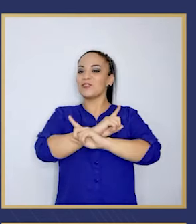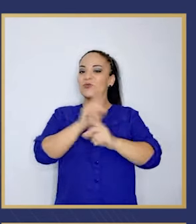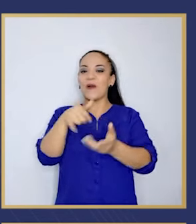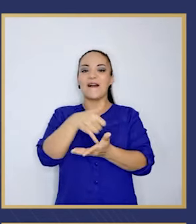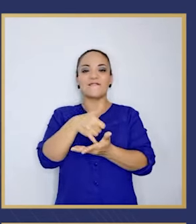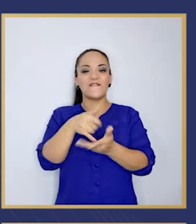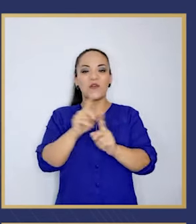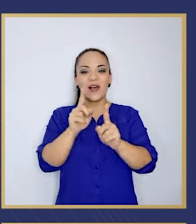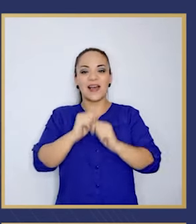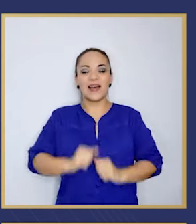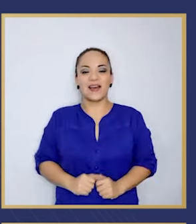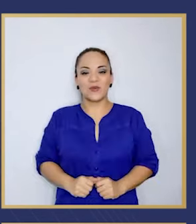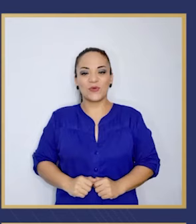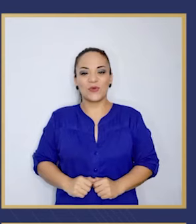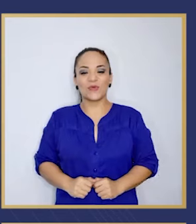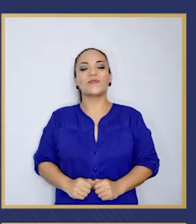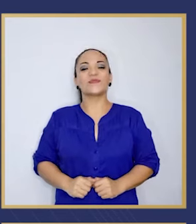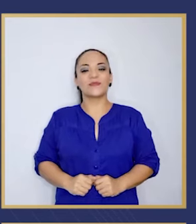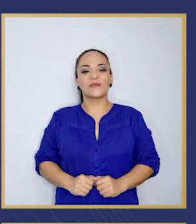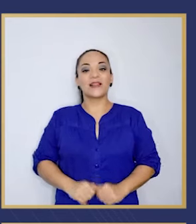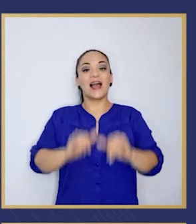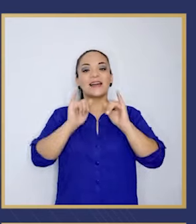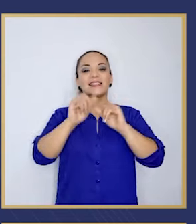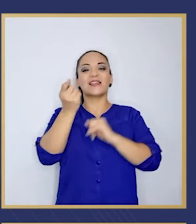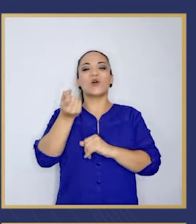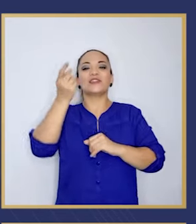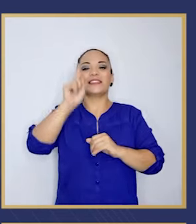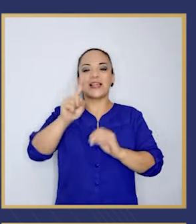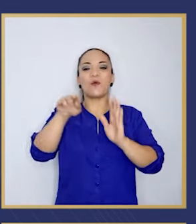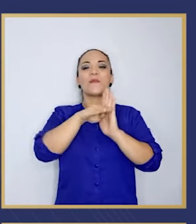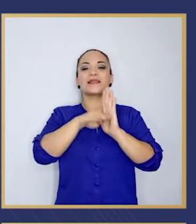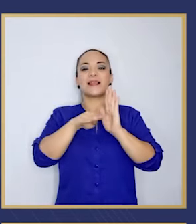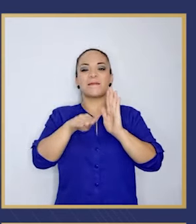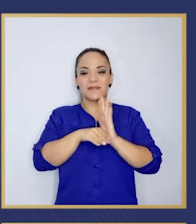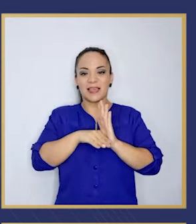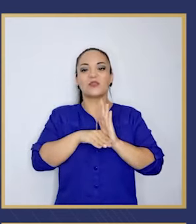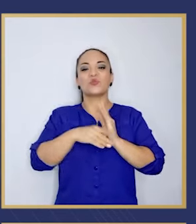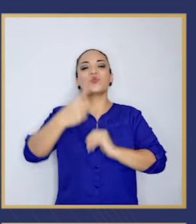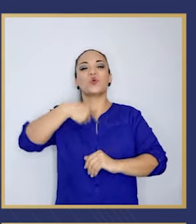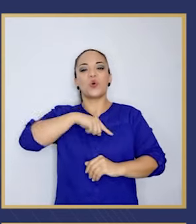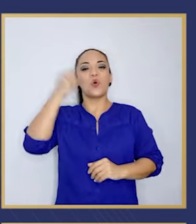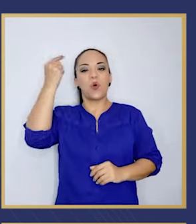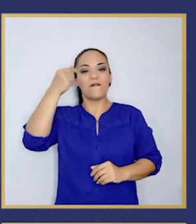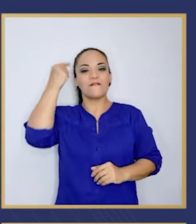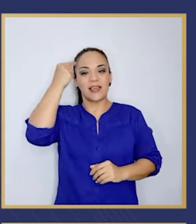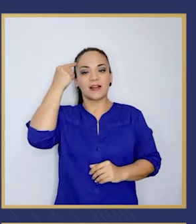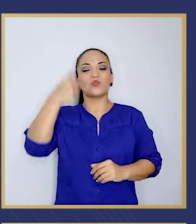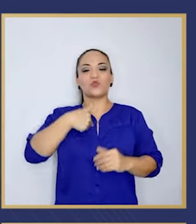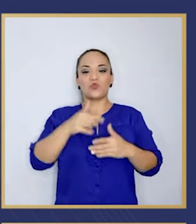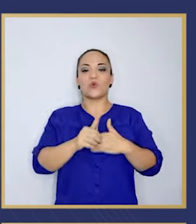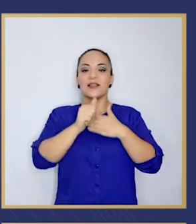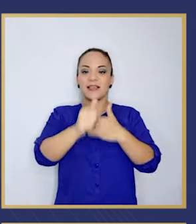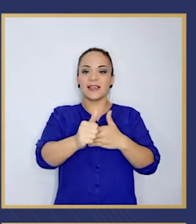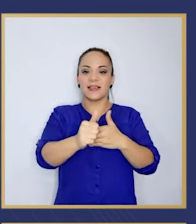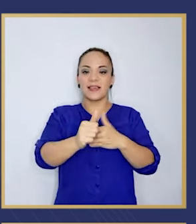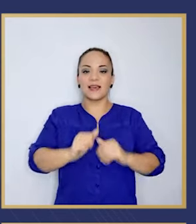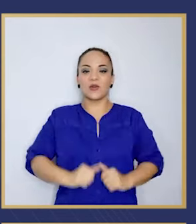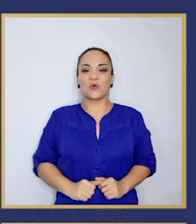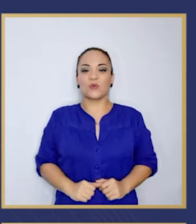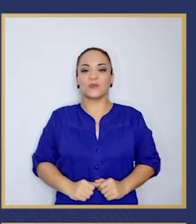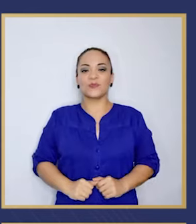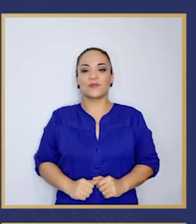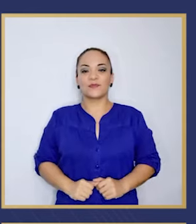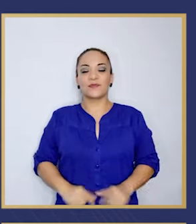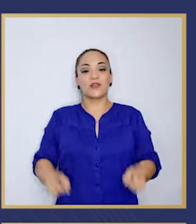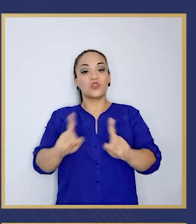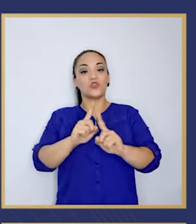no aflojar. Ese es el onceavo mandamiento de acuerdo al gobierno que yo tengo el honor